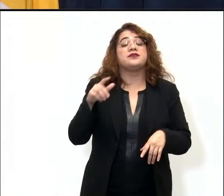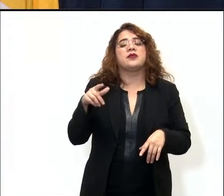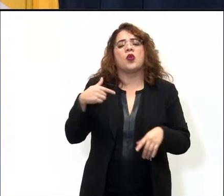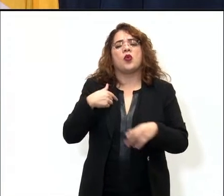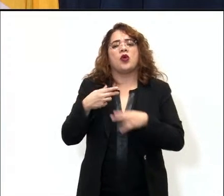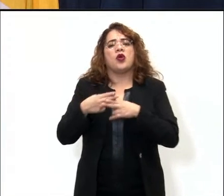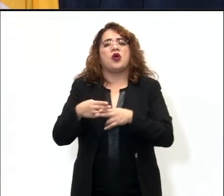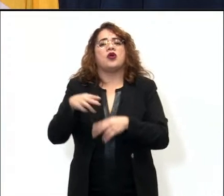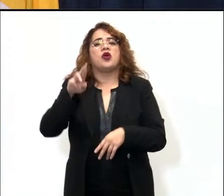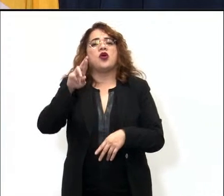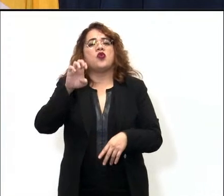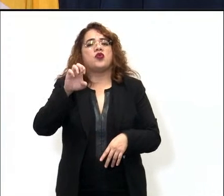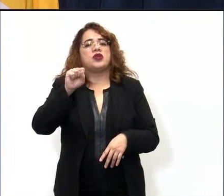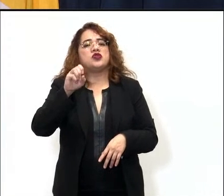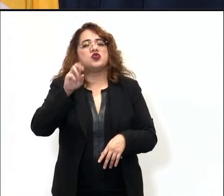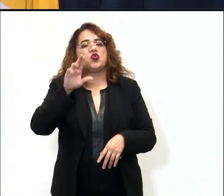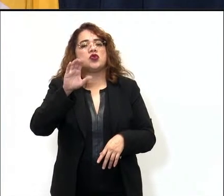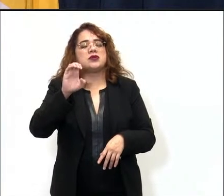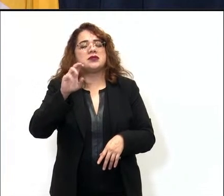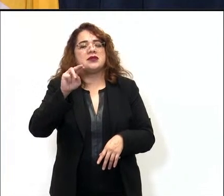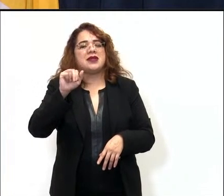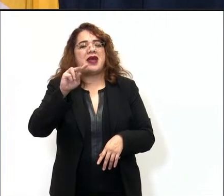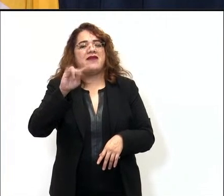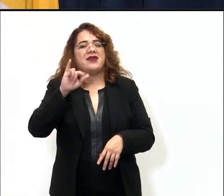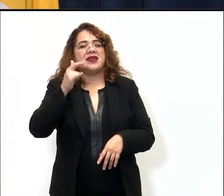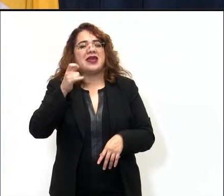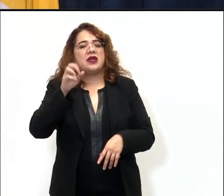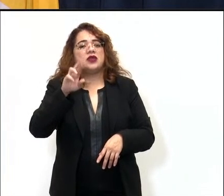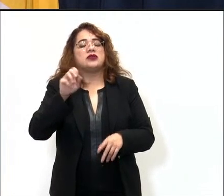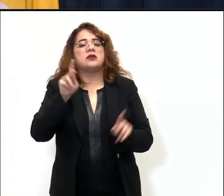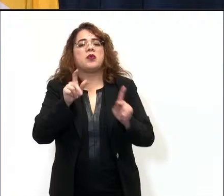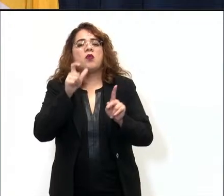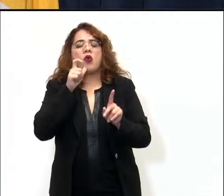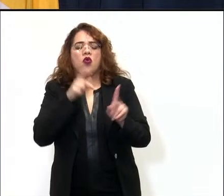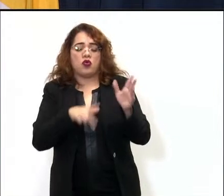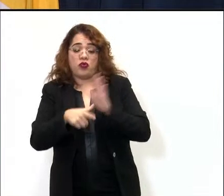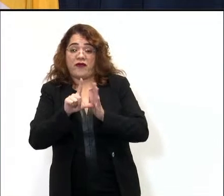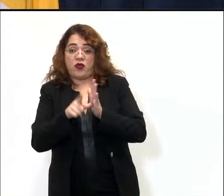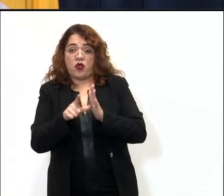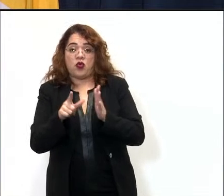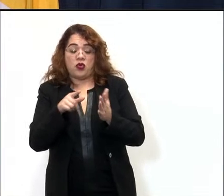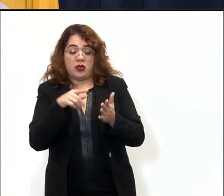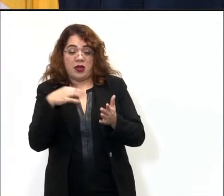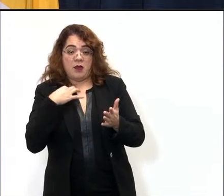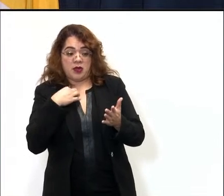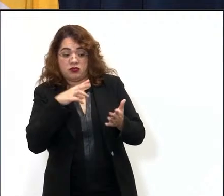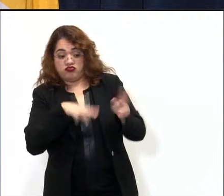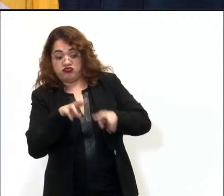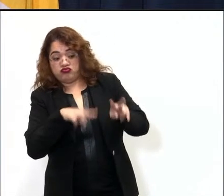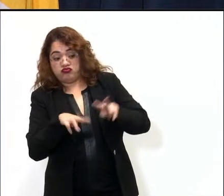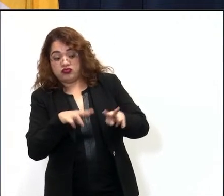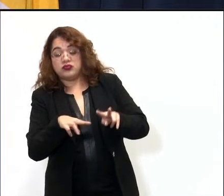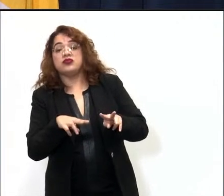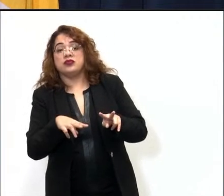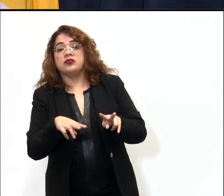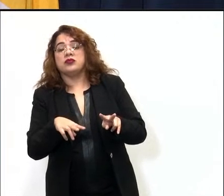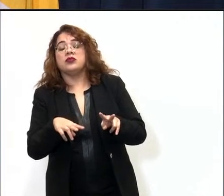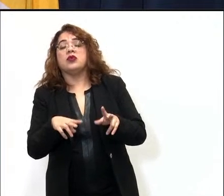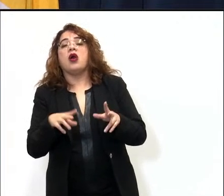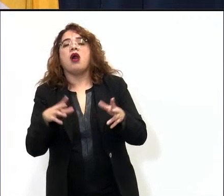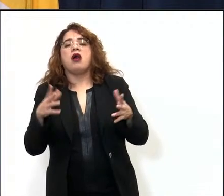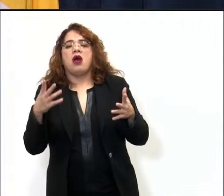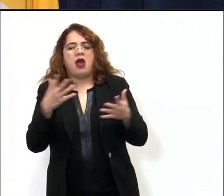recursos utilizarán la información que ustedes les den para poder contactarlos con los servicios adecuados a los cuales